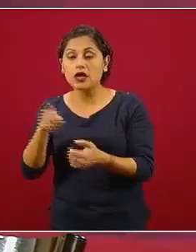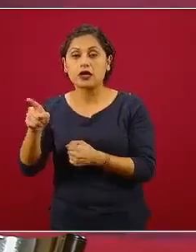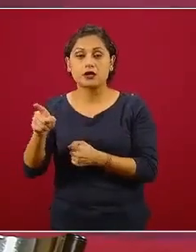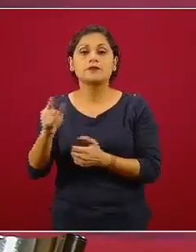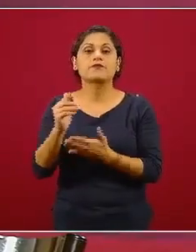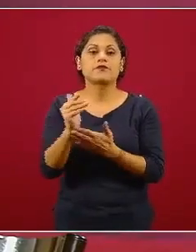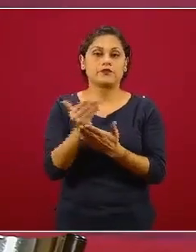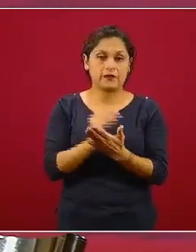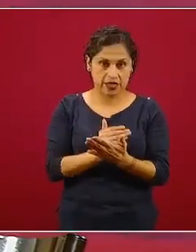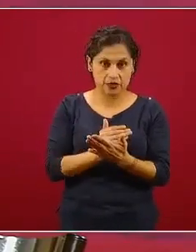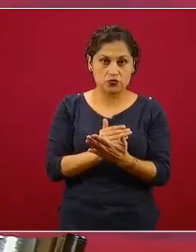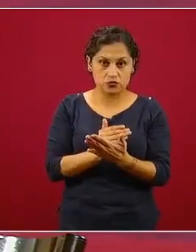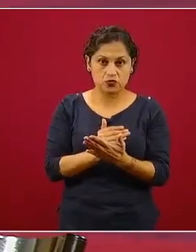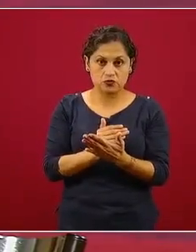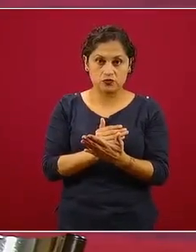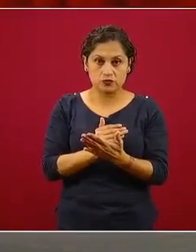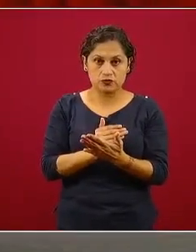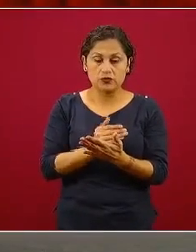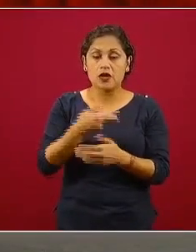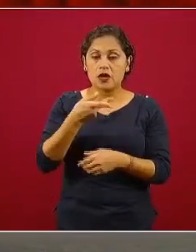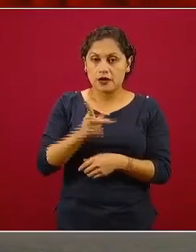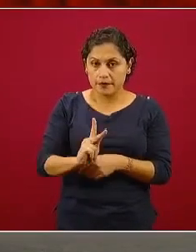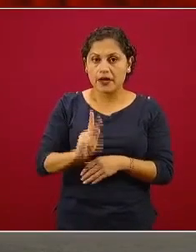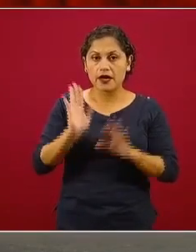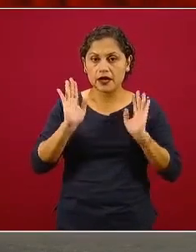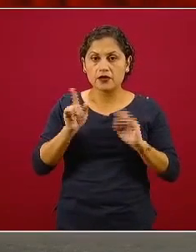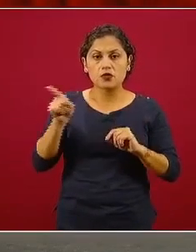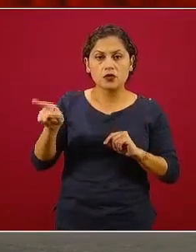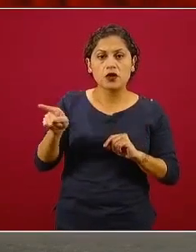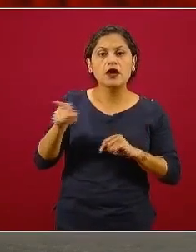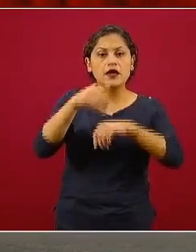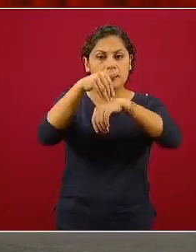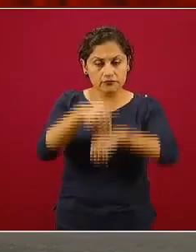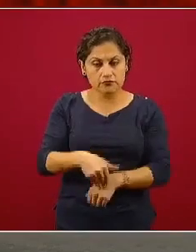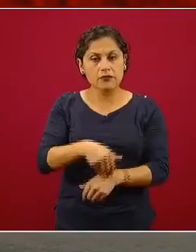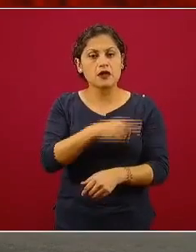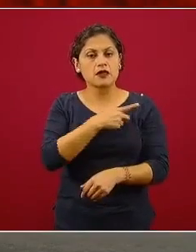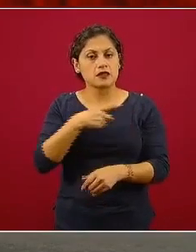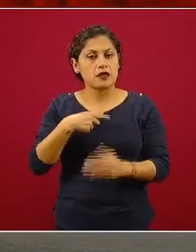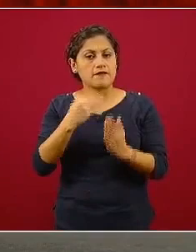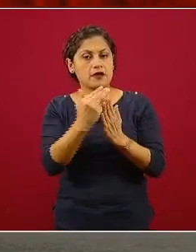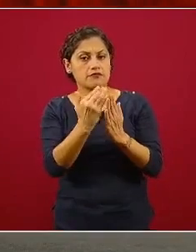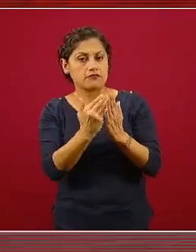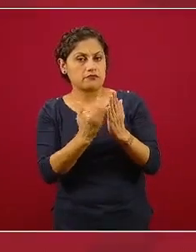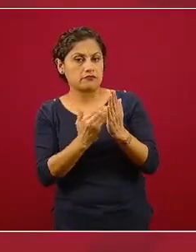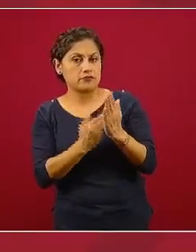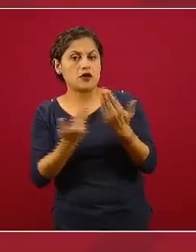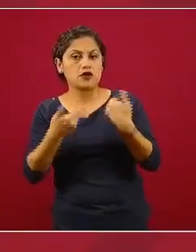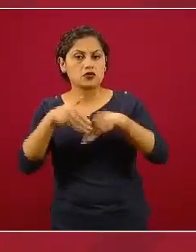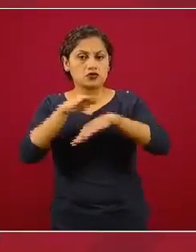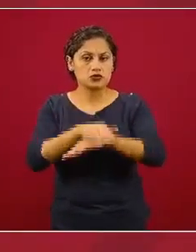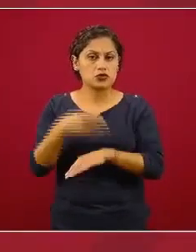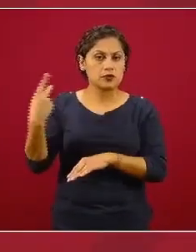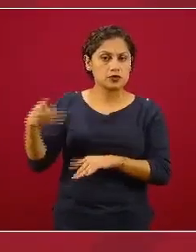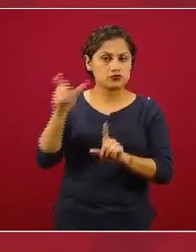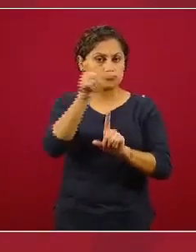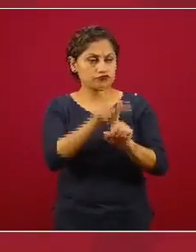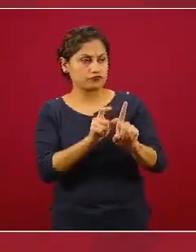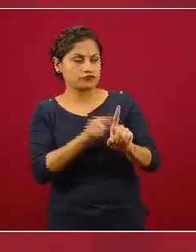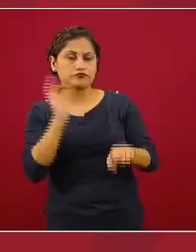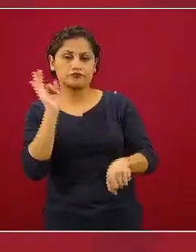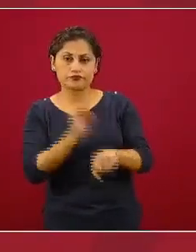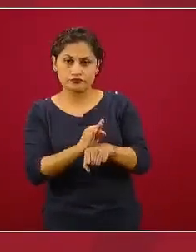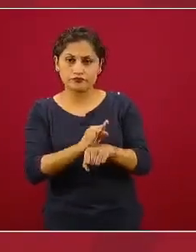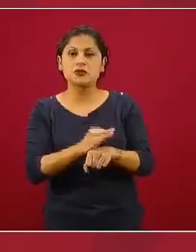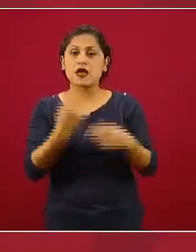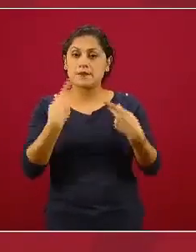en una forma controlada con una serie de medidas adicionales que mencionaba también el otro día yo sobre la propia seguridad del mandatario y las